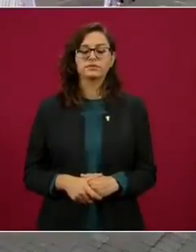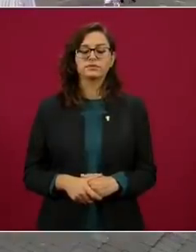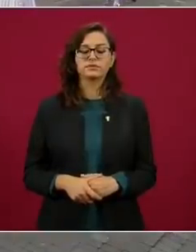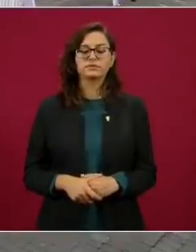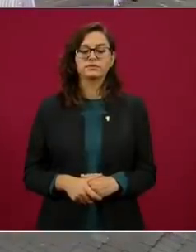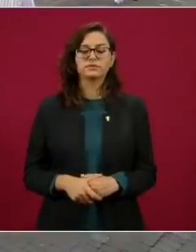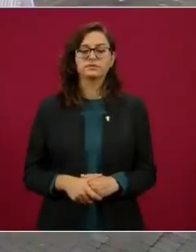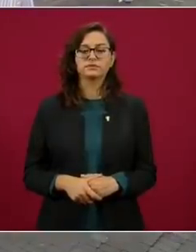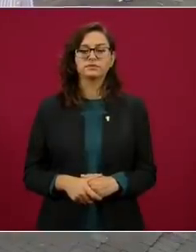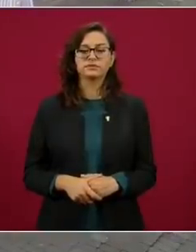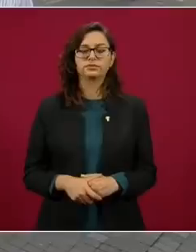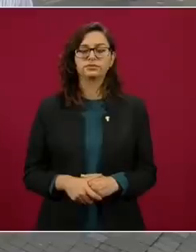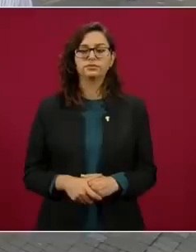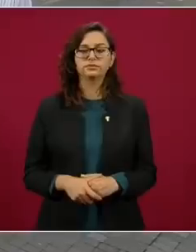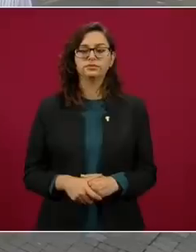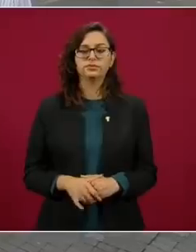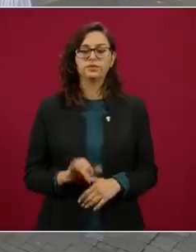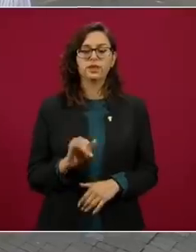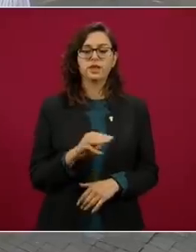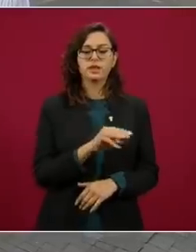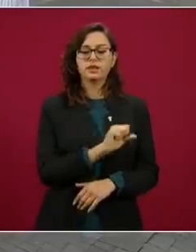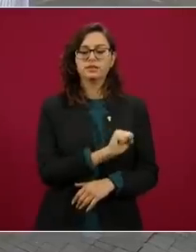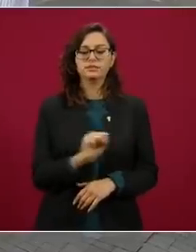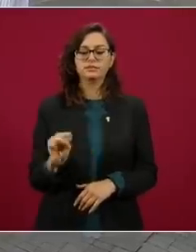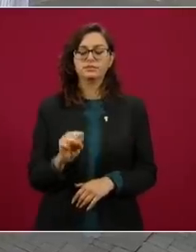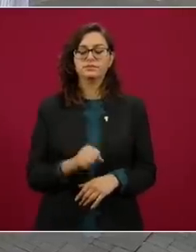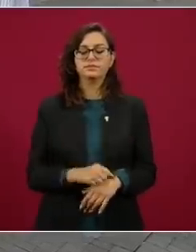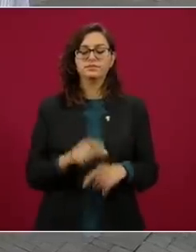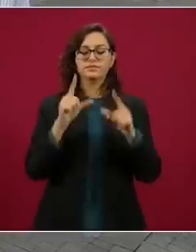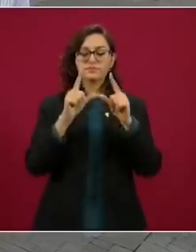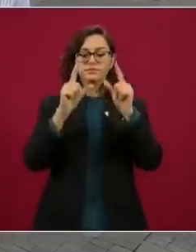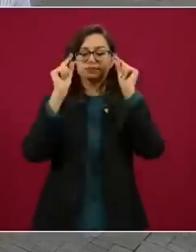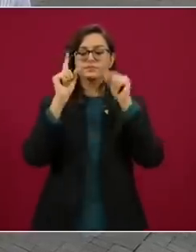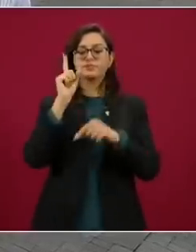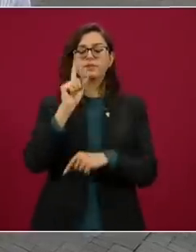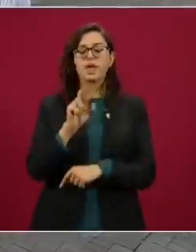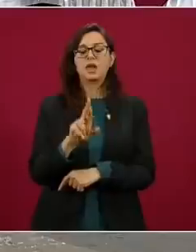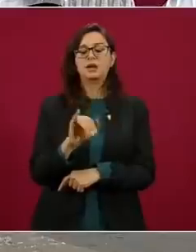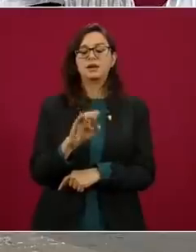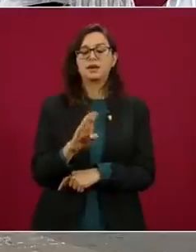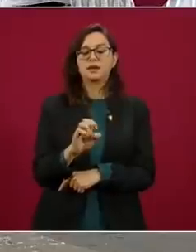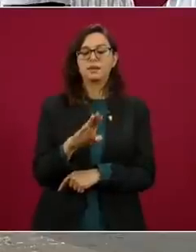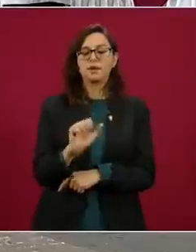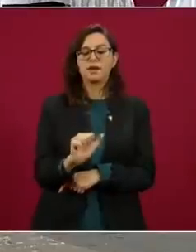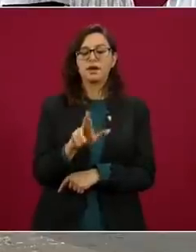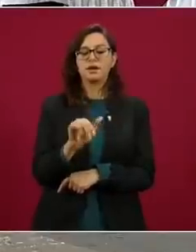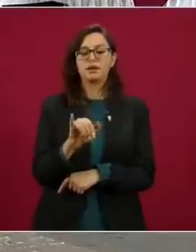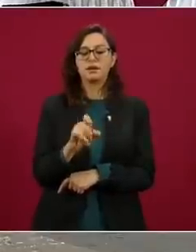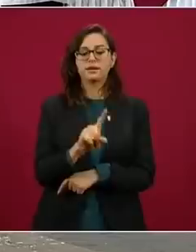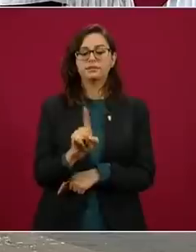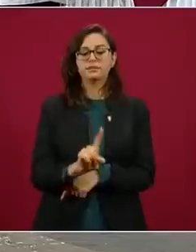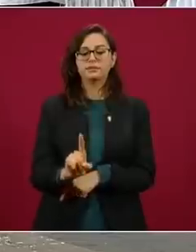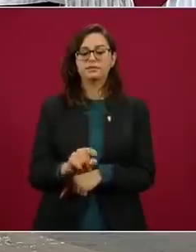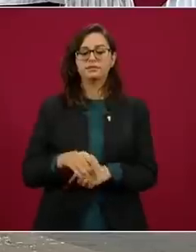del instituto mexicano del seguro social enfermera rebeca raíces hernández